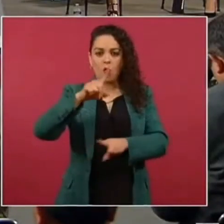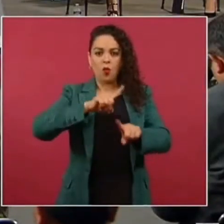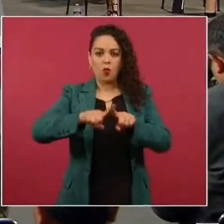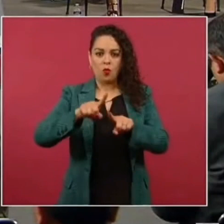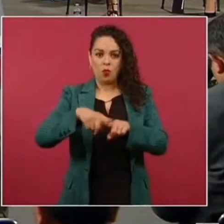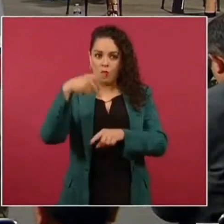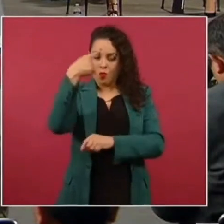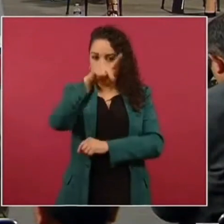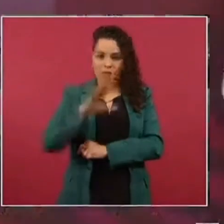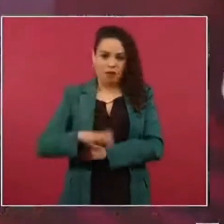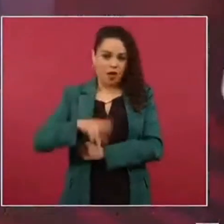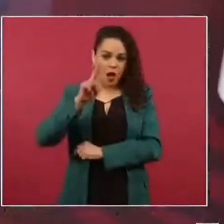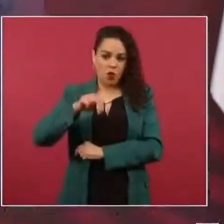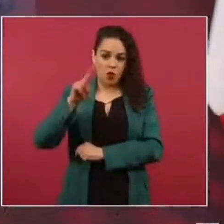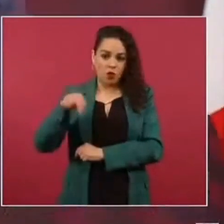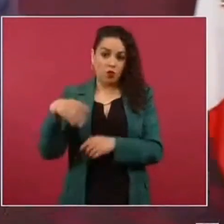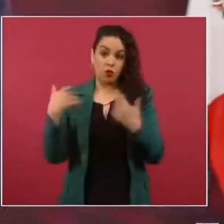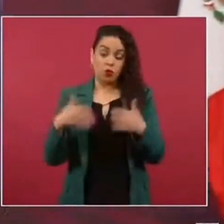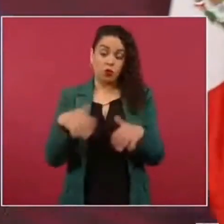Bueno,